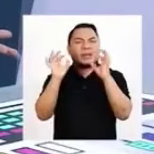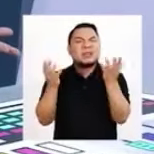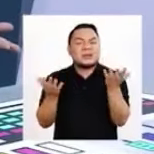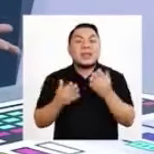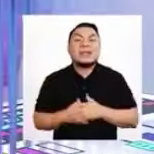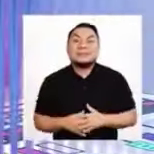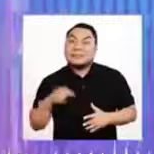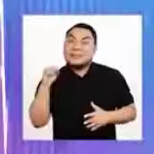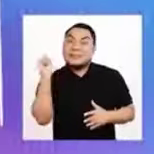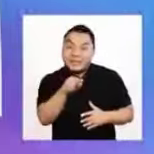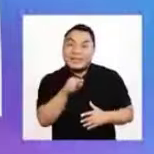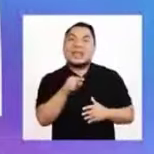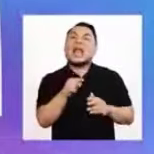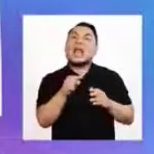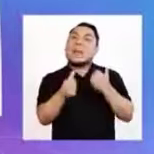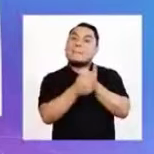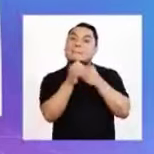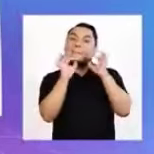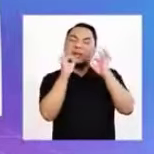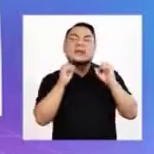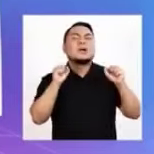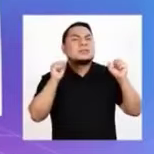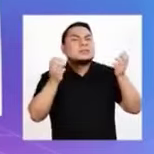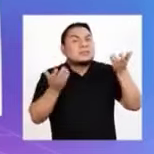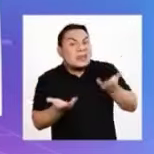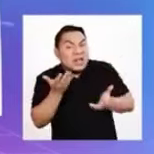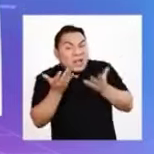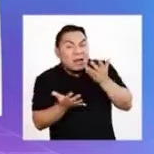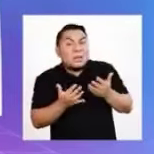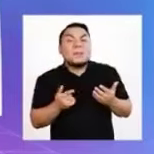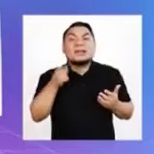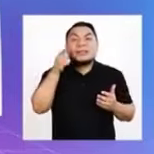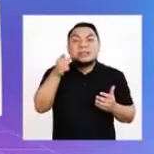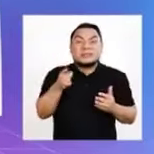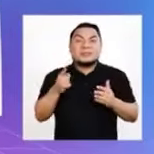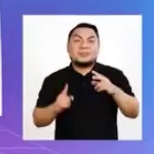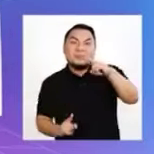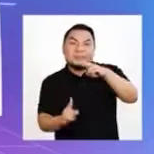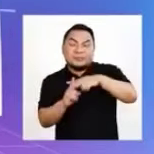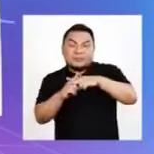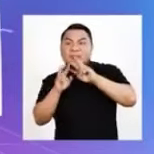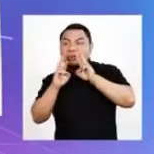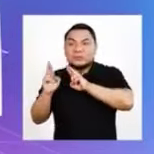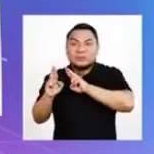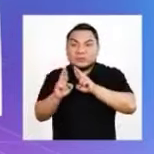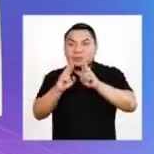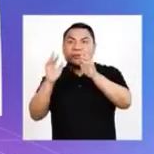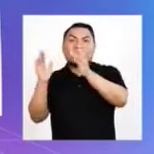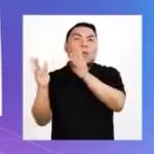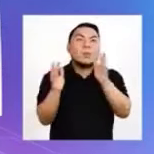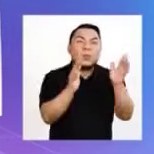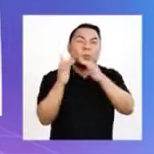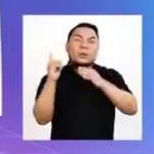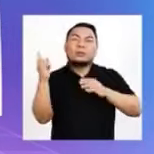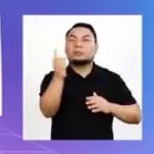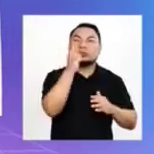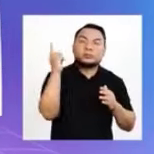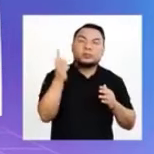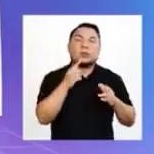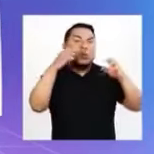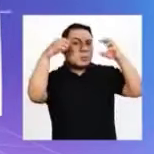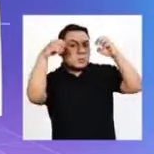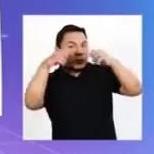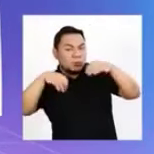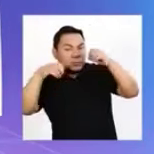peligro? Un peligro es la posibilidad de que un fenómeno físico